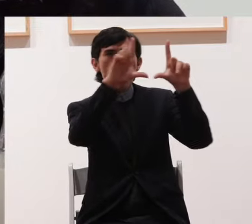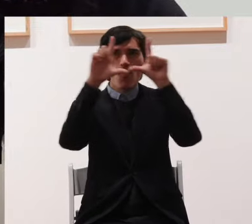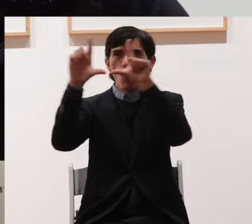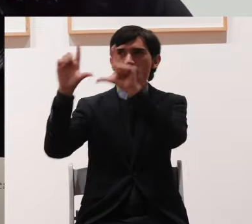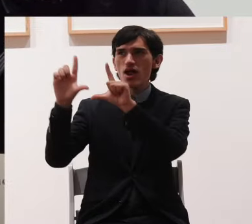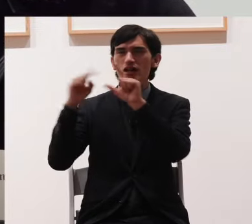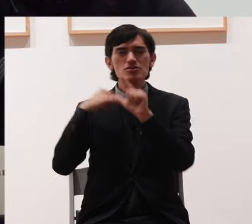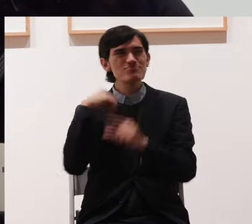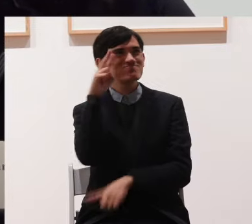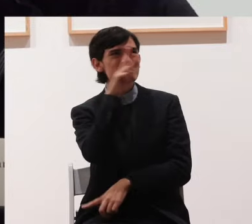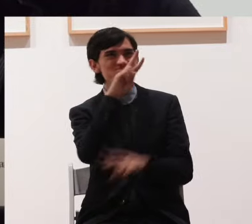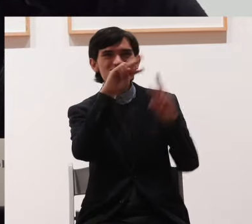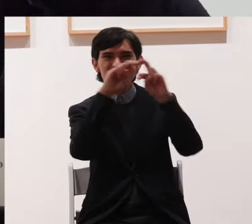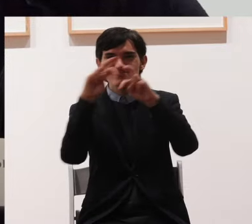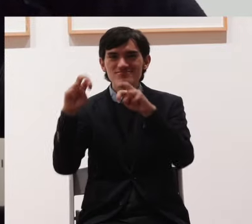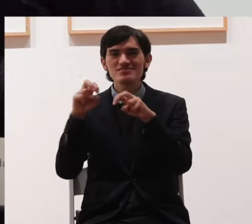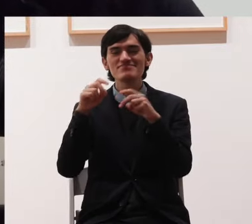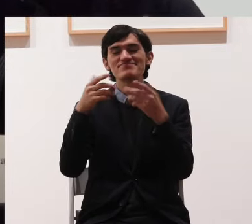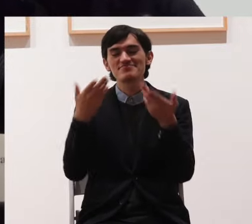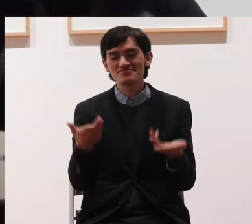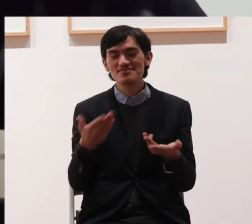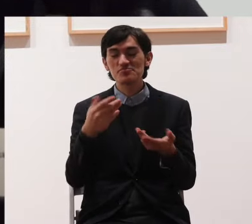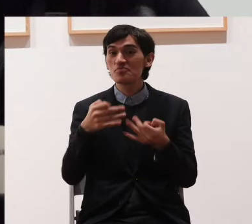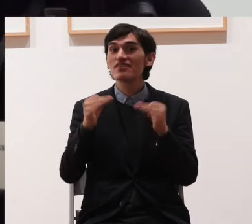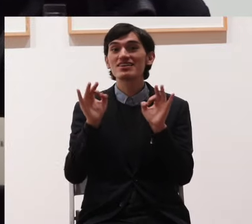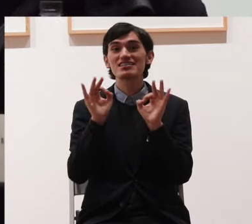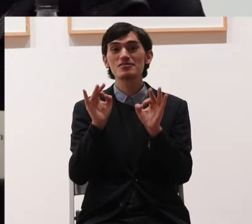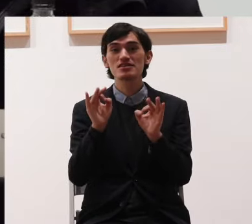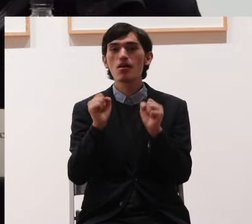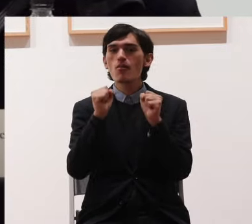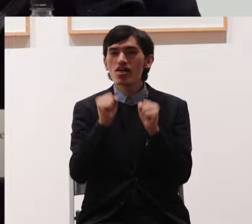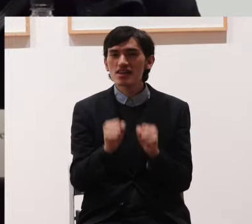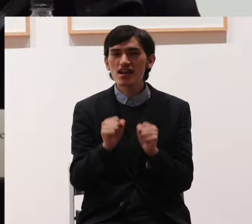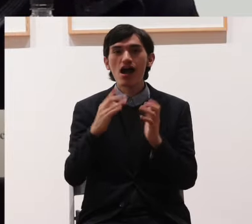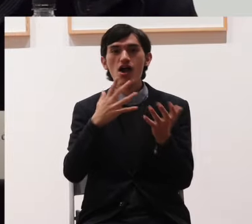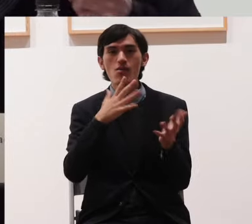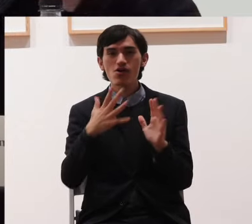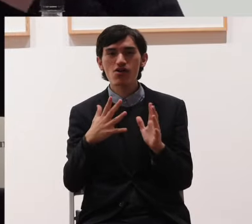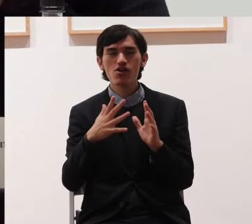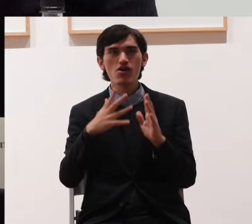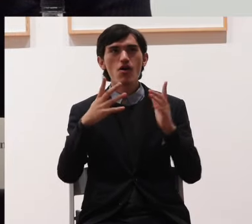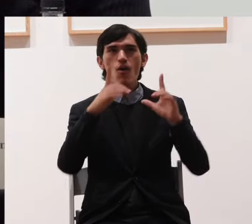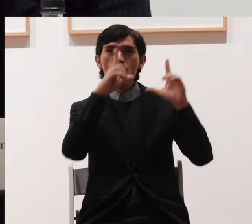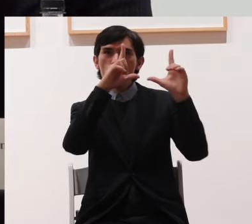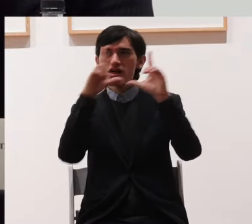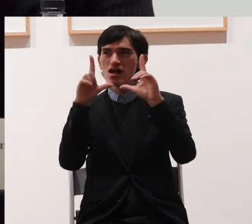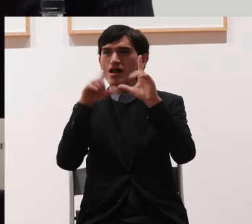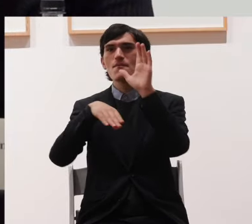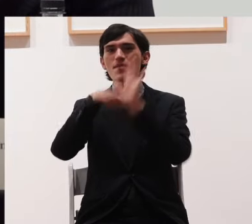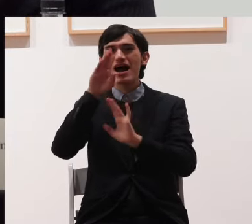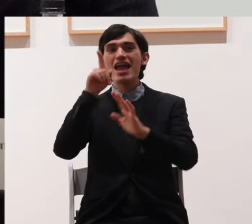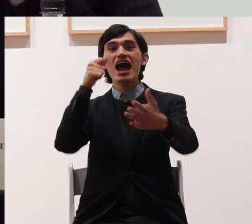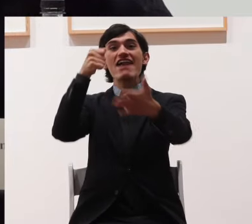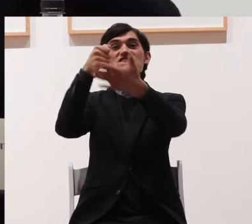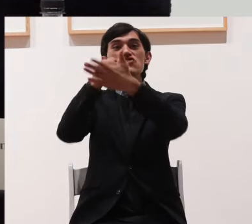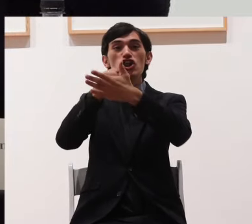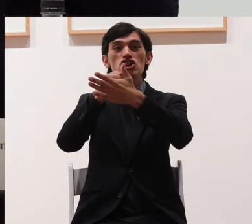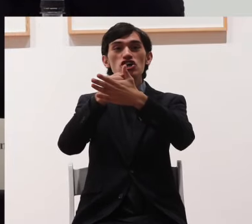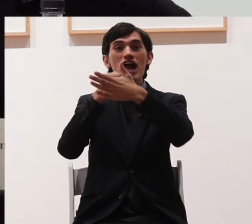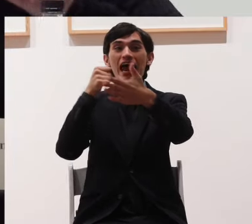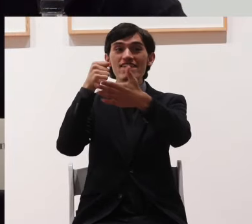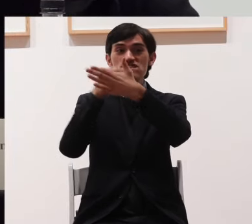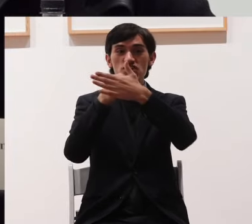murales, muchas de ellas, en pequeño formato, que perfectamente podrían ser un mural. Sobre todo